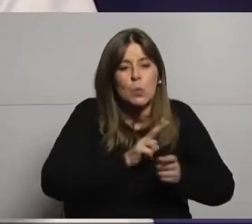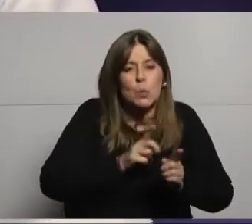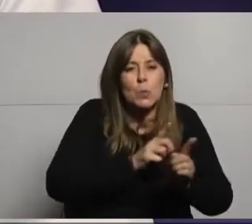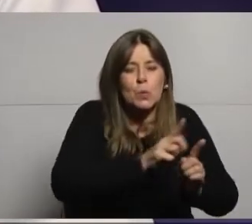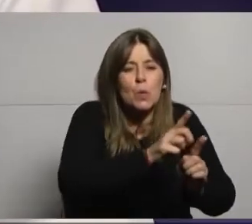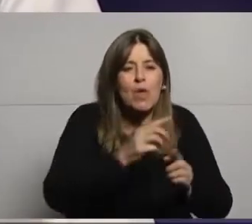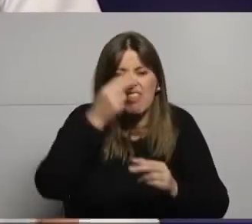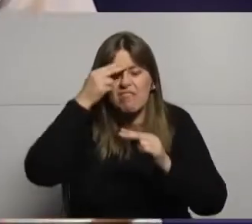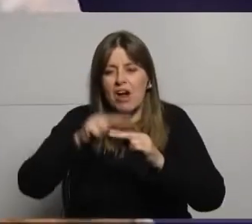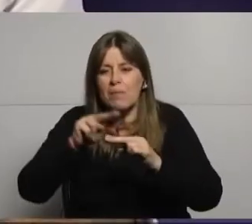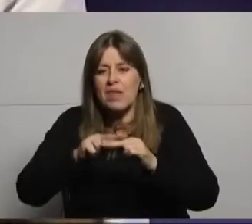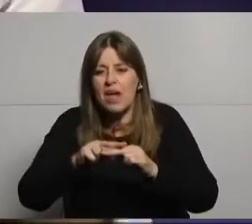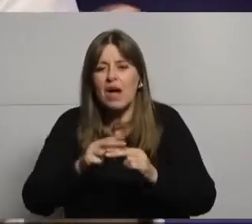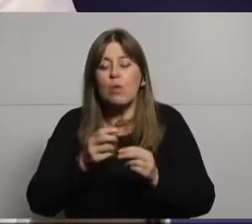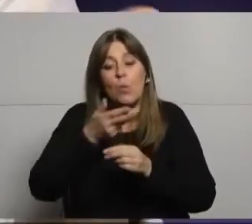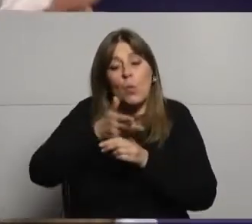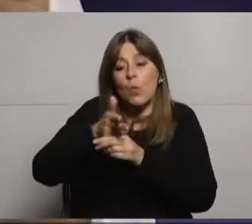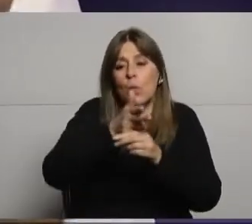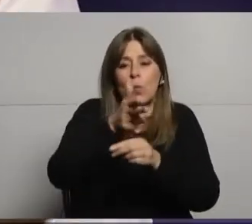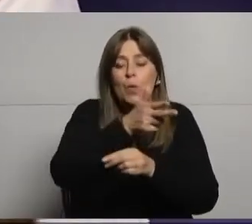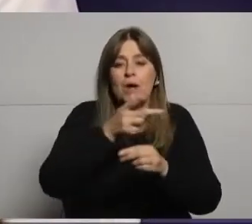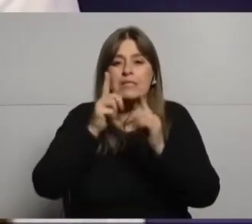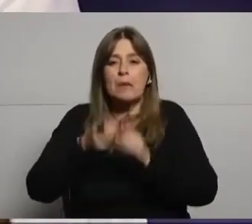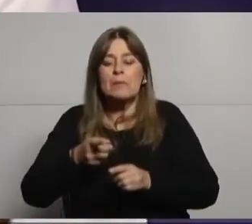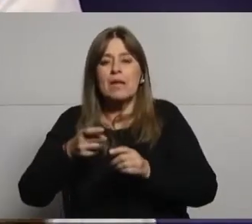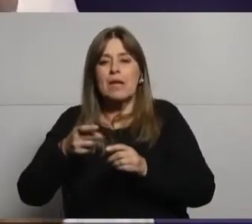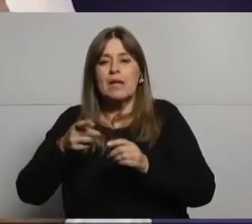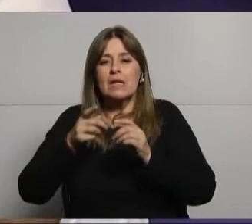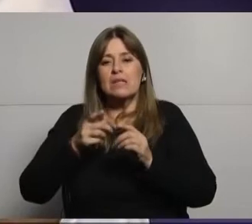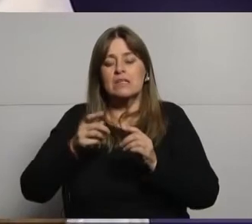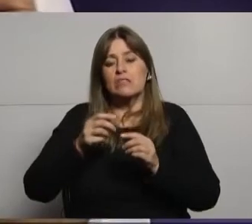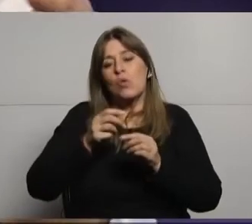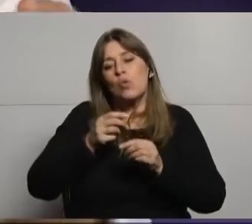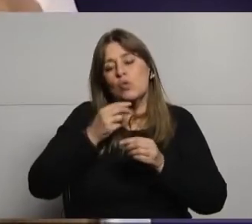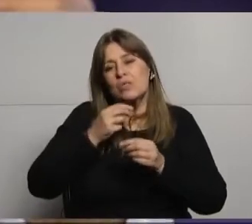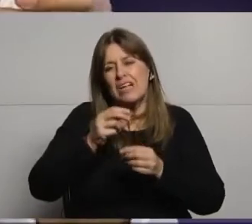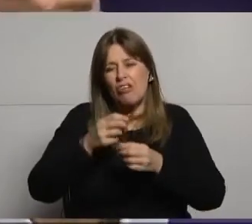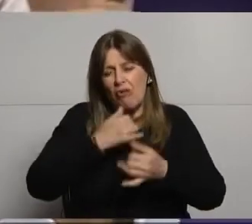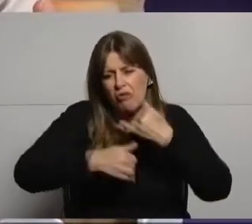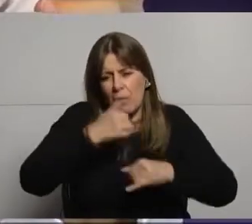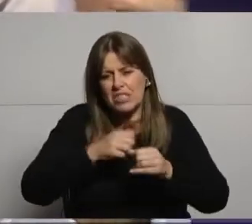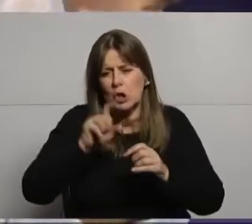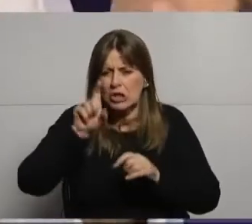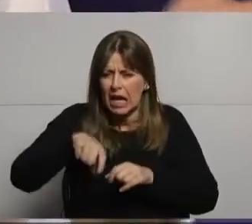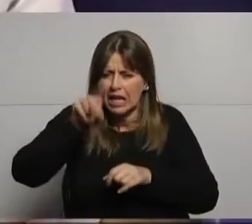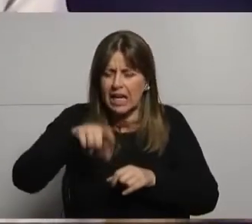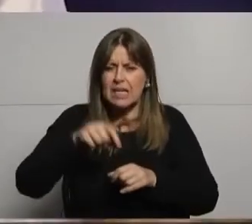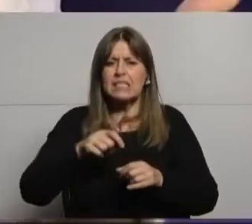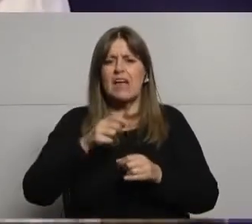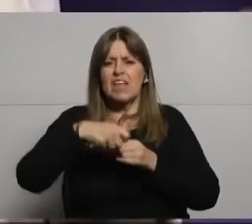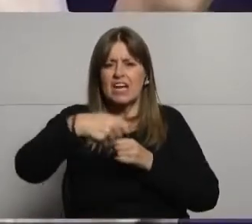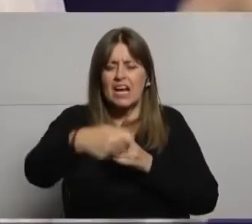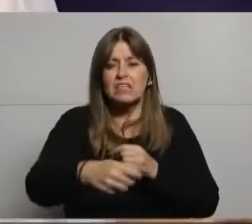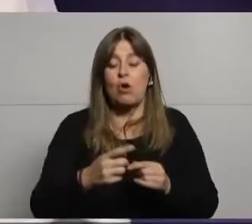la enfermedad utilizando cámaras, utilizando la información de acceso a tarjetas de crédito y sí, desde el punto de